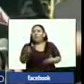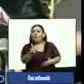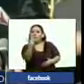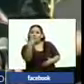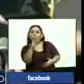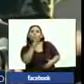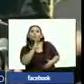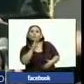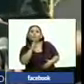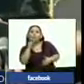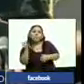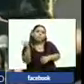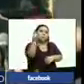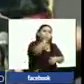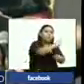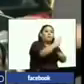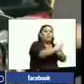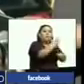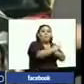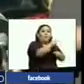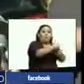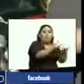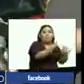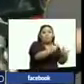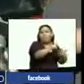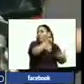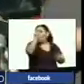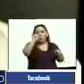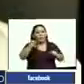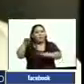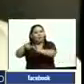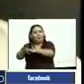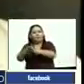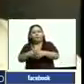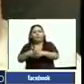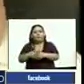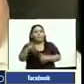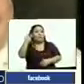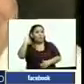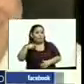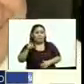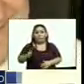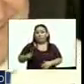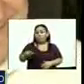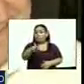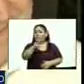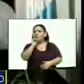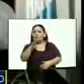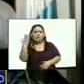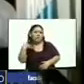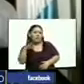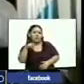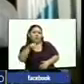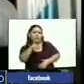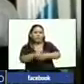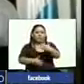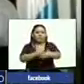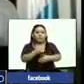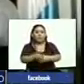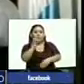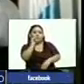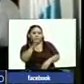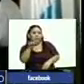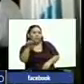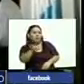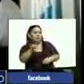tres hondureños a Guatemala que han solicitado asilo y que no han calificado en Estados Unidos para el asilo Ricardo Puerta es un experto y consultado sobre este proceso señaló que se